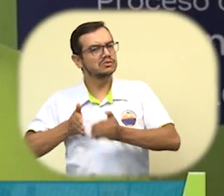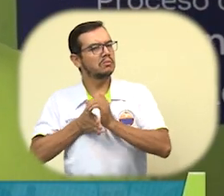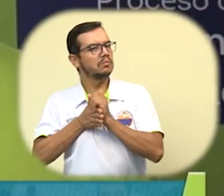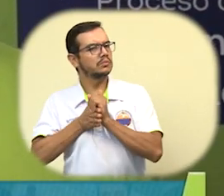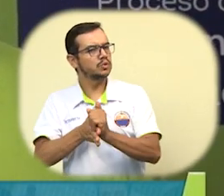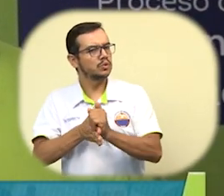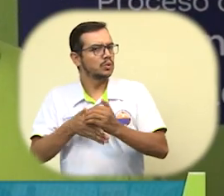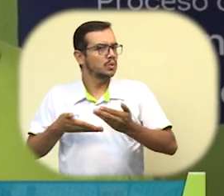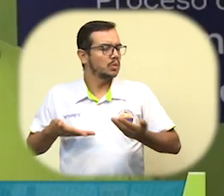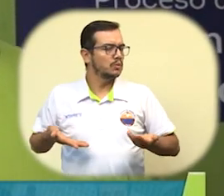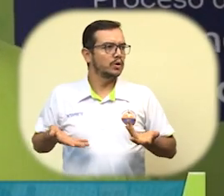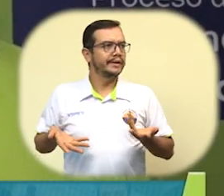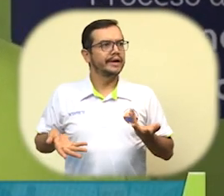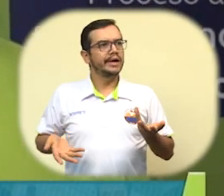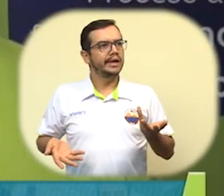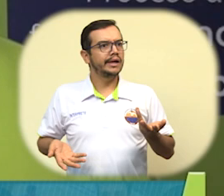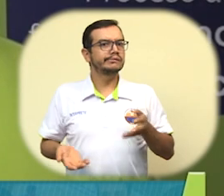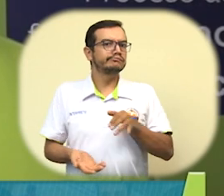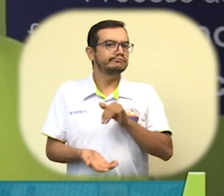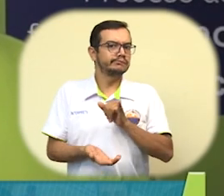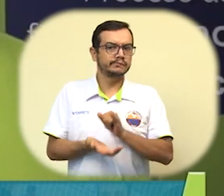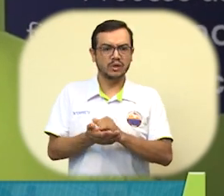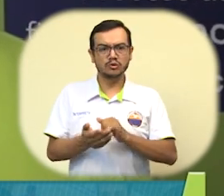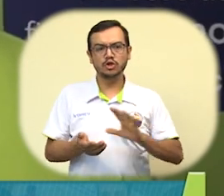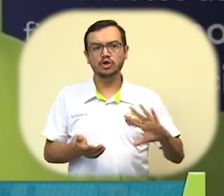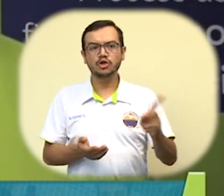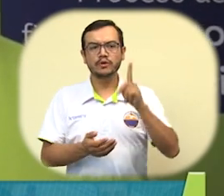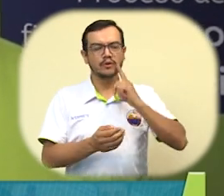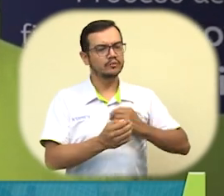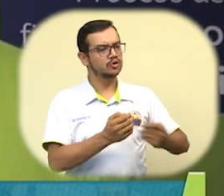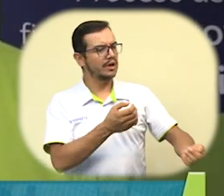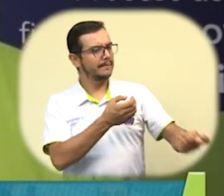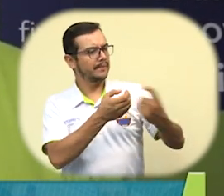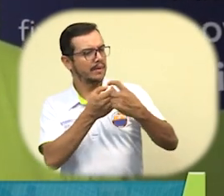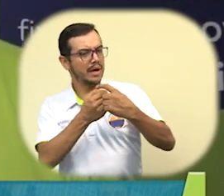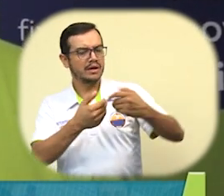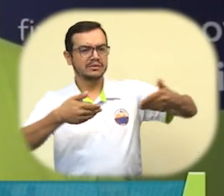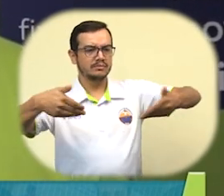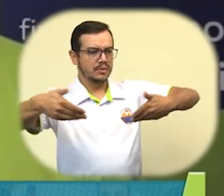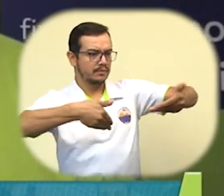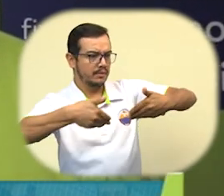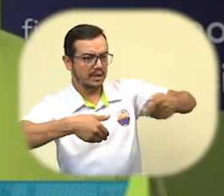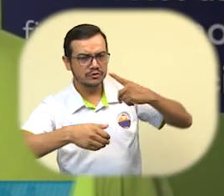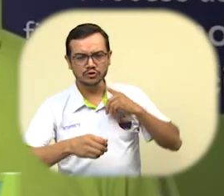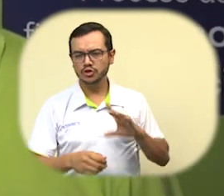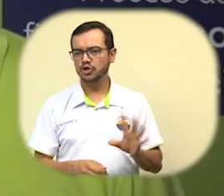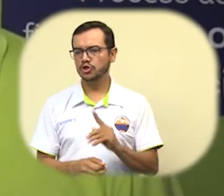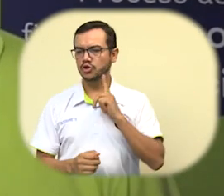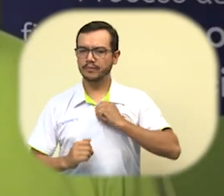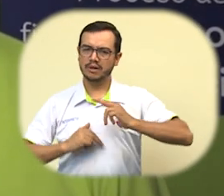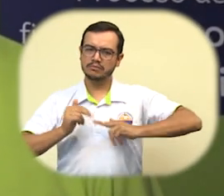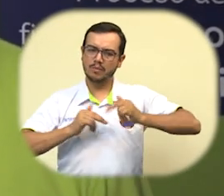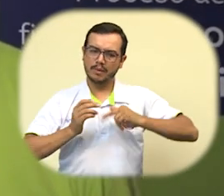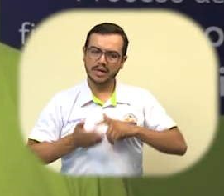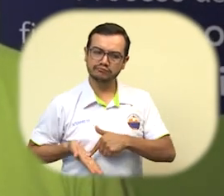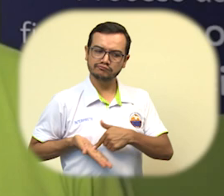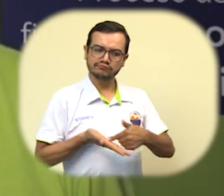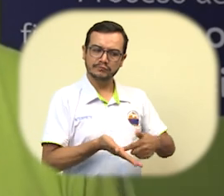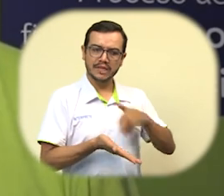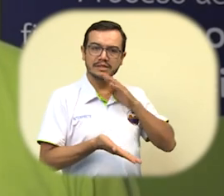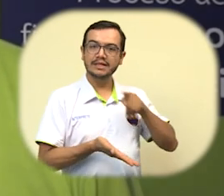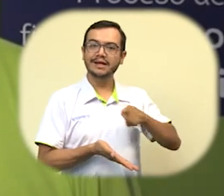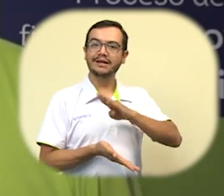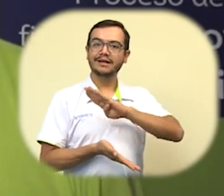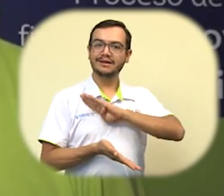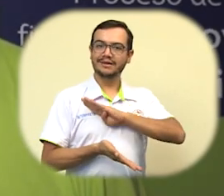un método que de esta manera entre todos podemos construirlo. De igual manera se lo expresamos también al alcalde diciéndole